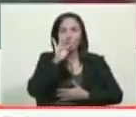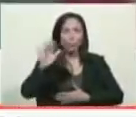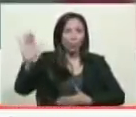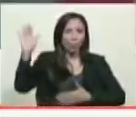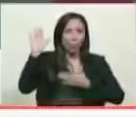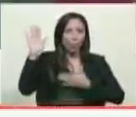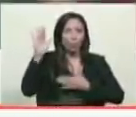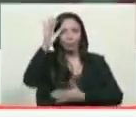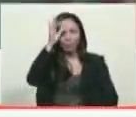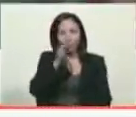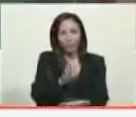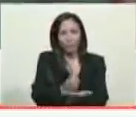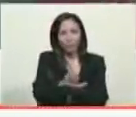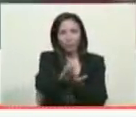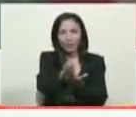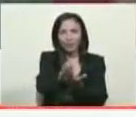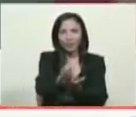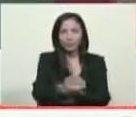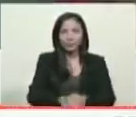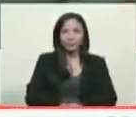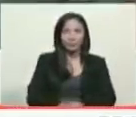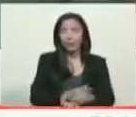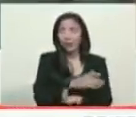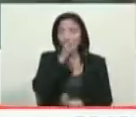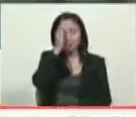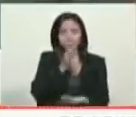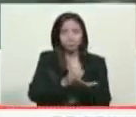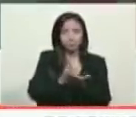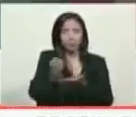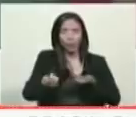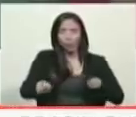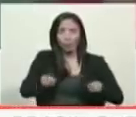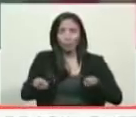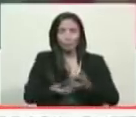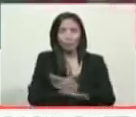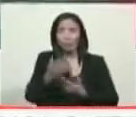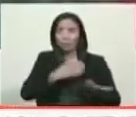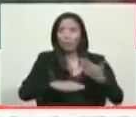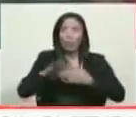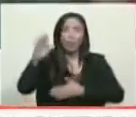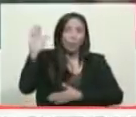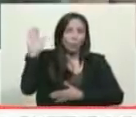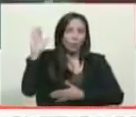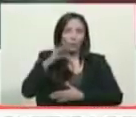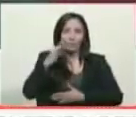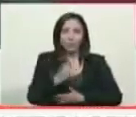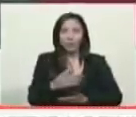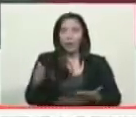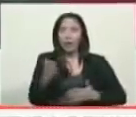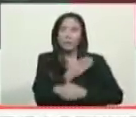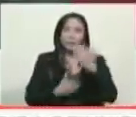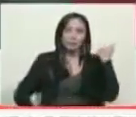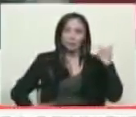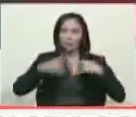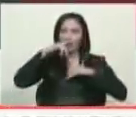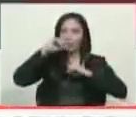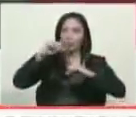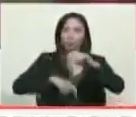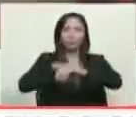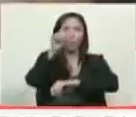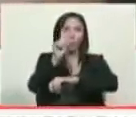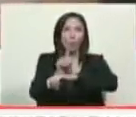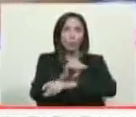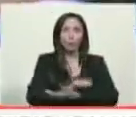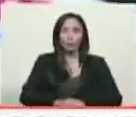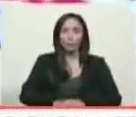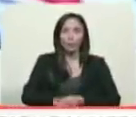lealtad absoluta y subordinación a Nicolás Maduro Moros, comandante en jefe de la Fuerza